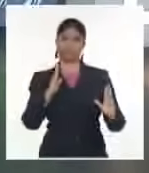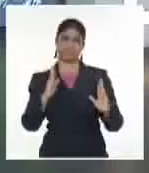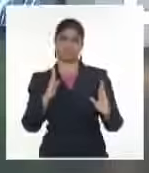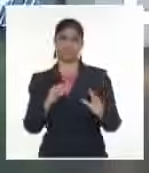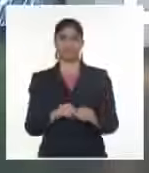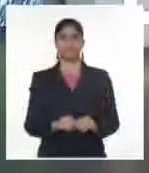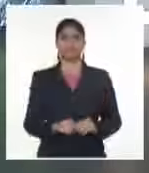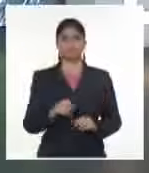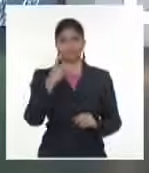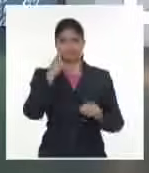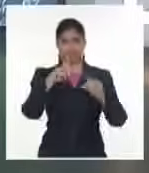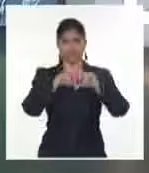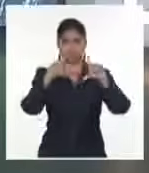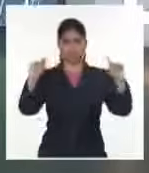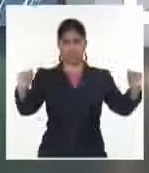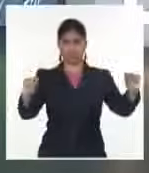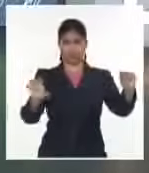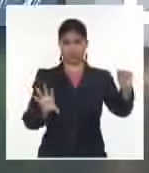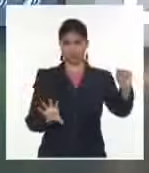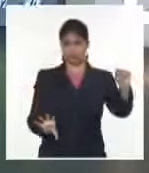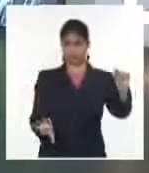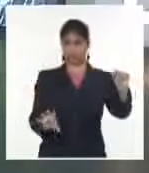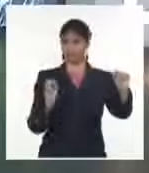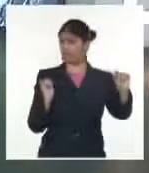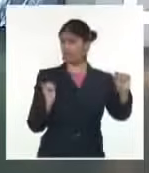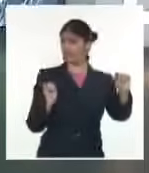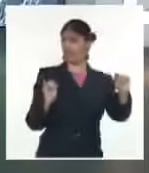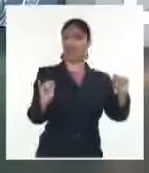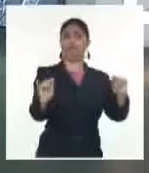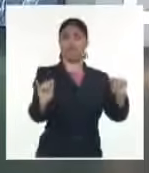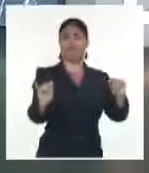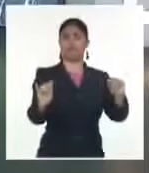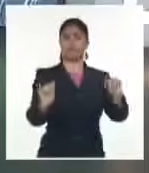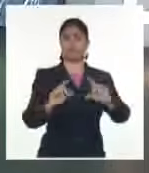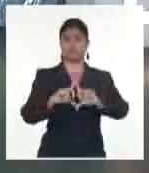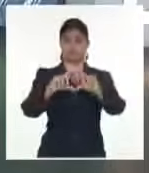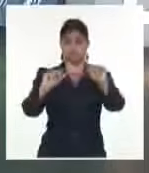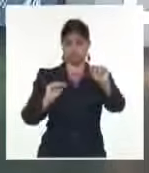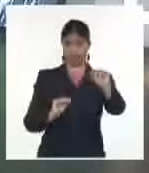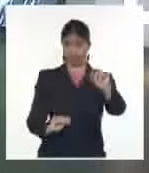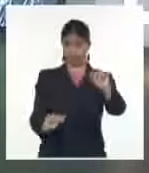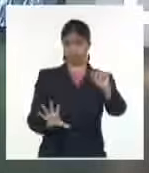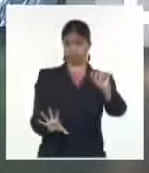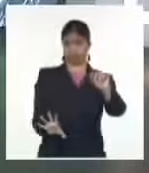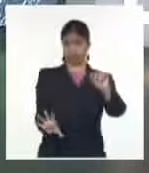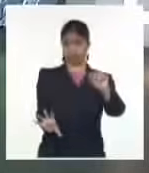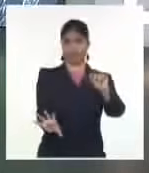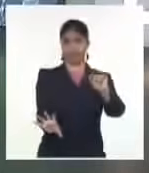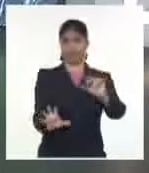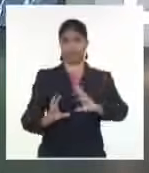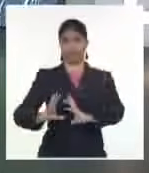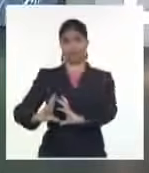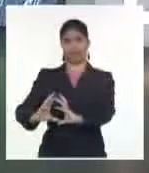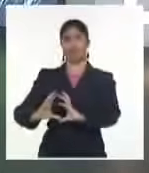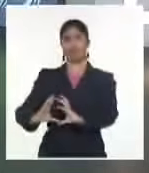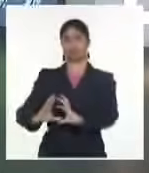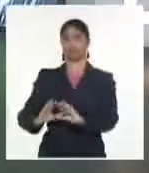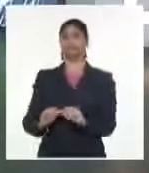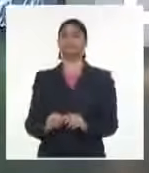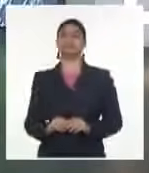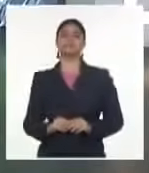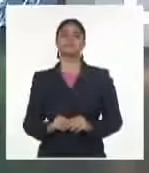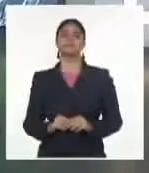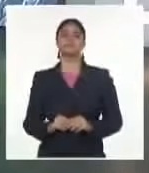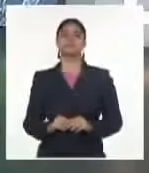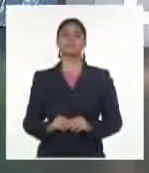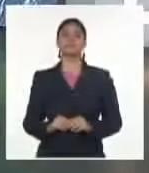que está todavía bien alejado en el Atlántico, a más de 1.300 kilómetros del arco de las Antillas Menores, el límite oriental del Mar Caribe, por